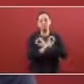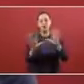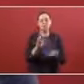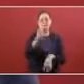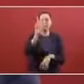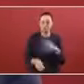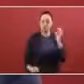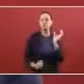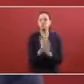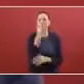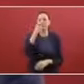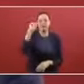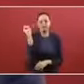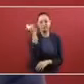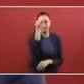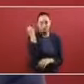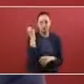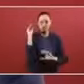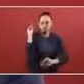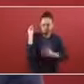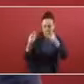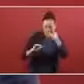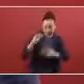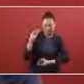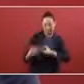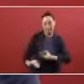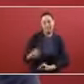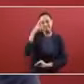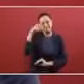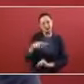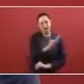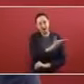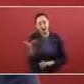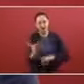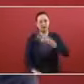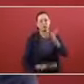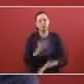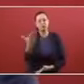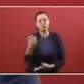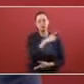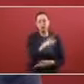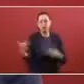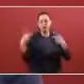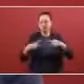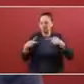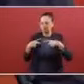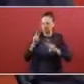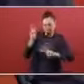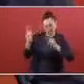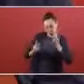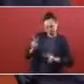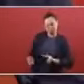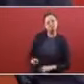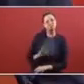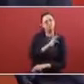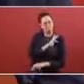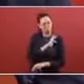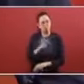las tecnologías y poniéndolas al servicio de la sociedad y del escrutinio de todos ustedes.